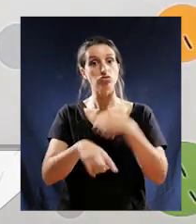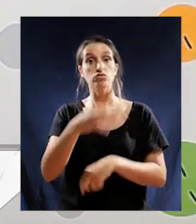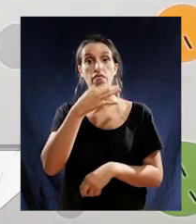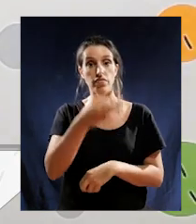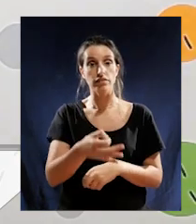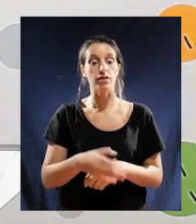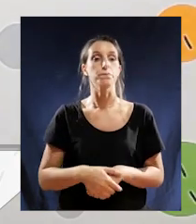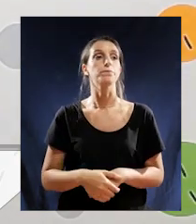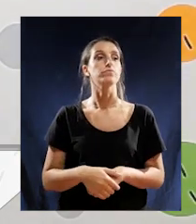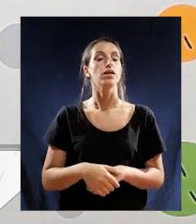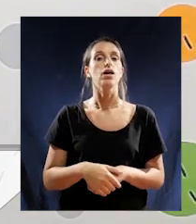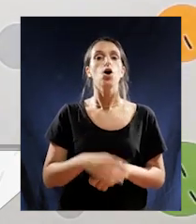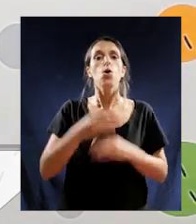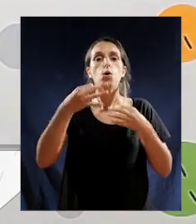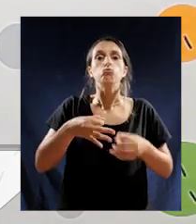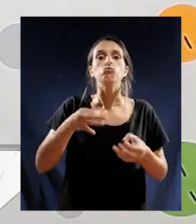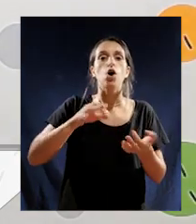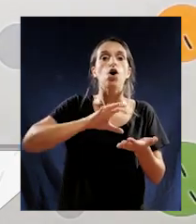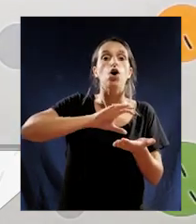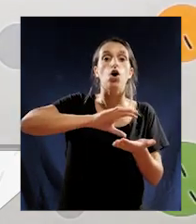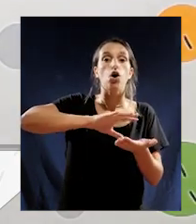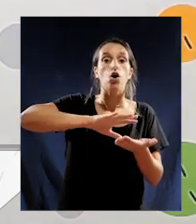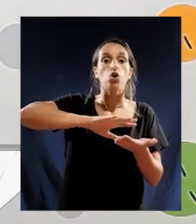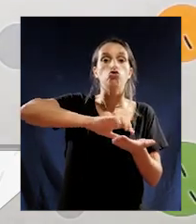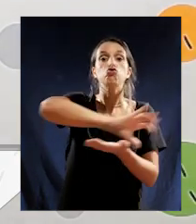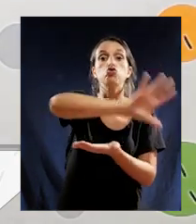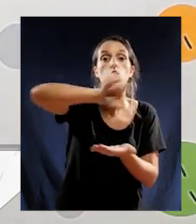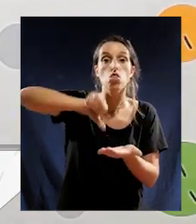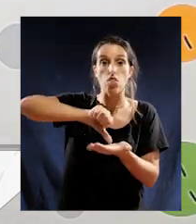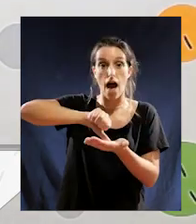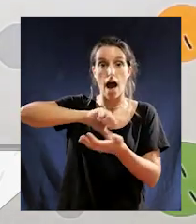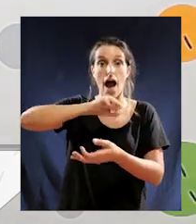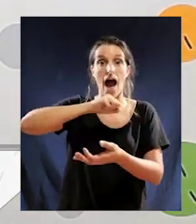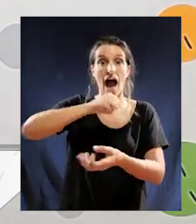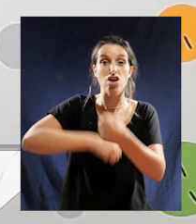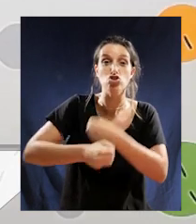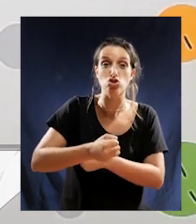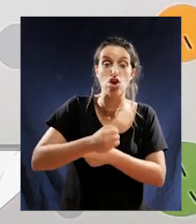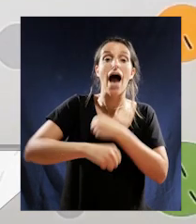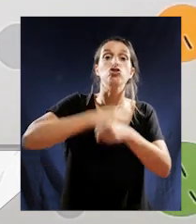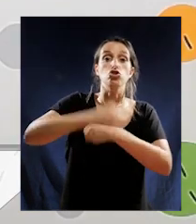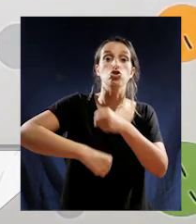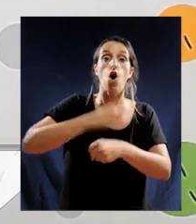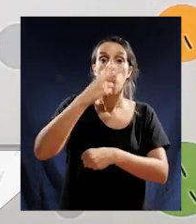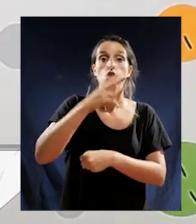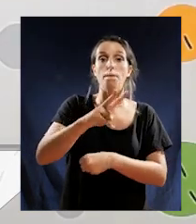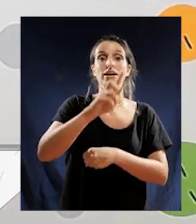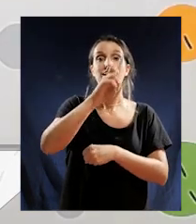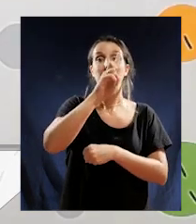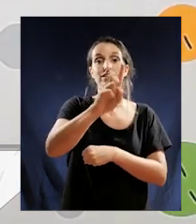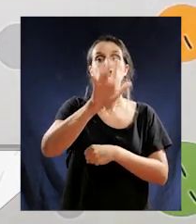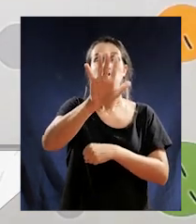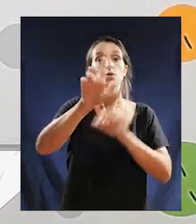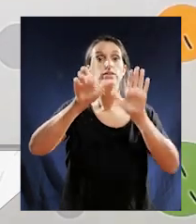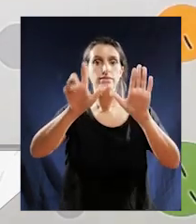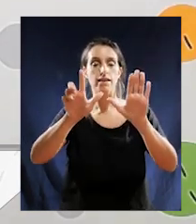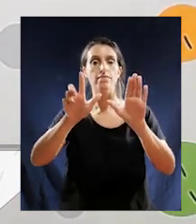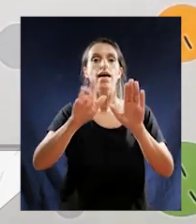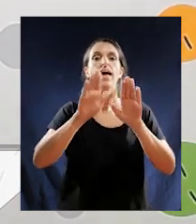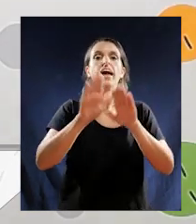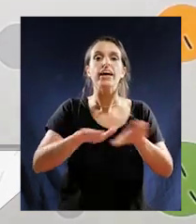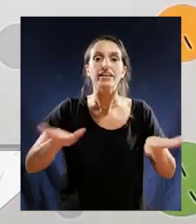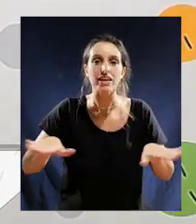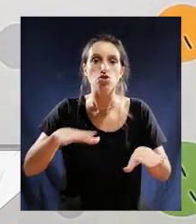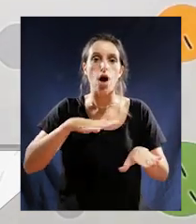asimov dice bikers y se describe una sociedad ubicada en el año 1000 2.157 en la que cada